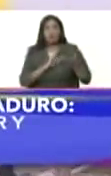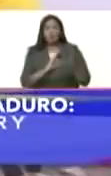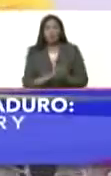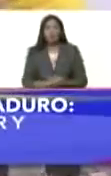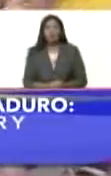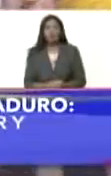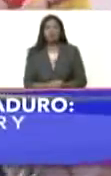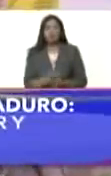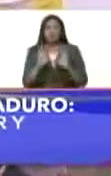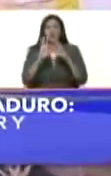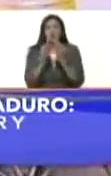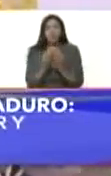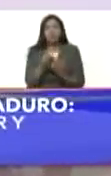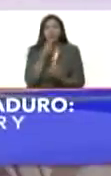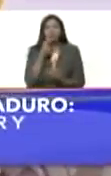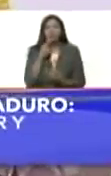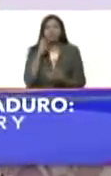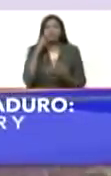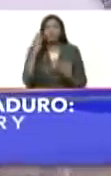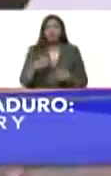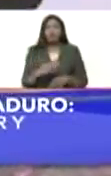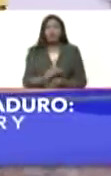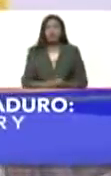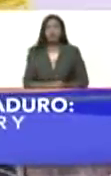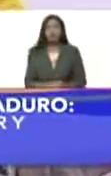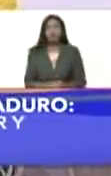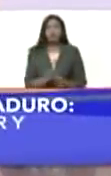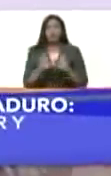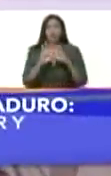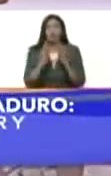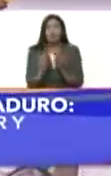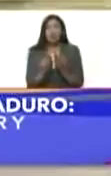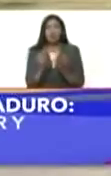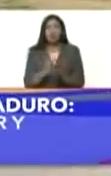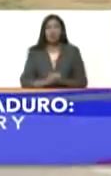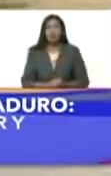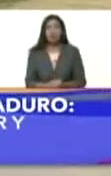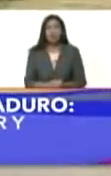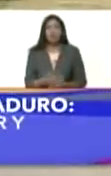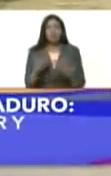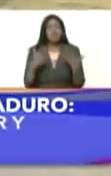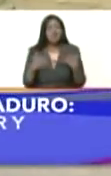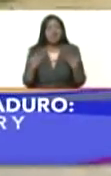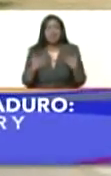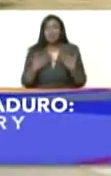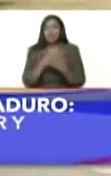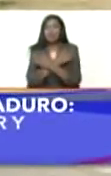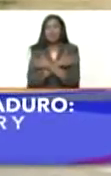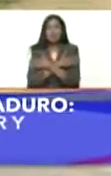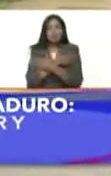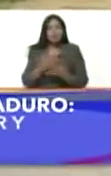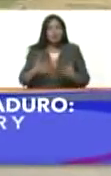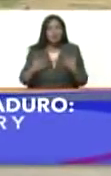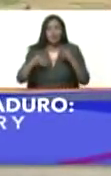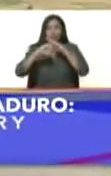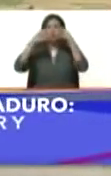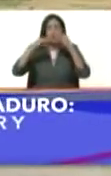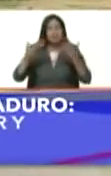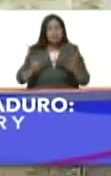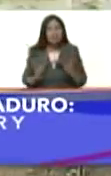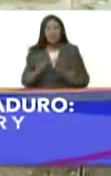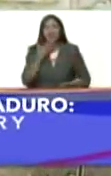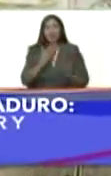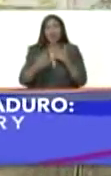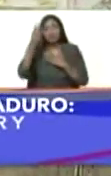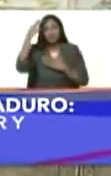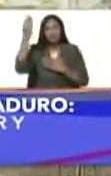la familia, miren, qué bello. A la familia, qué felicidad. Gracias, Dios mío. Gracias a